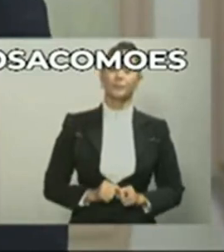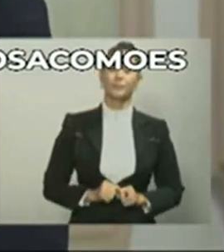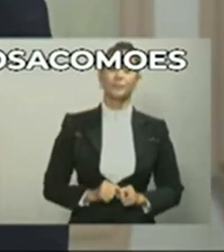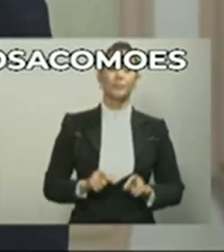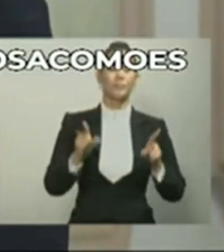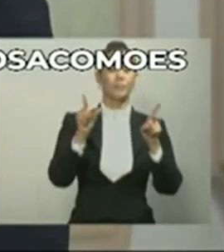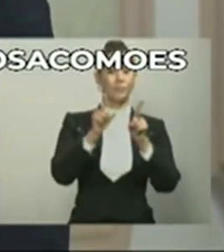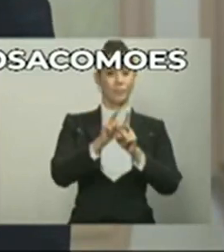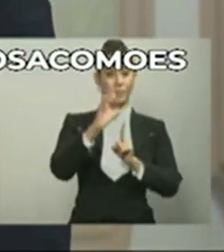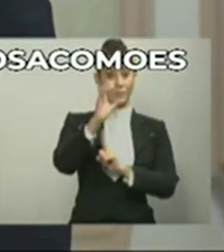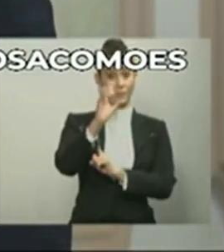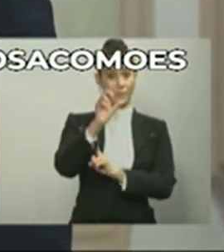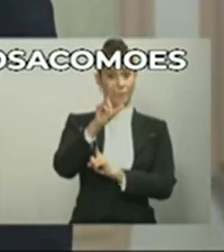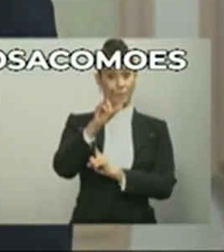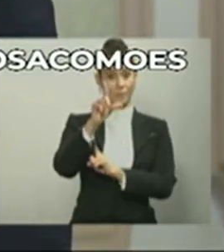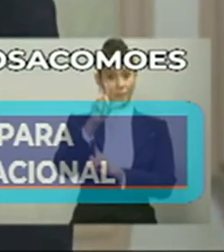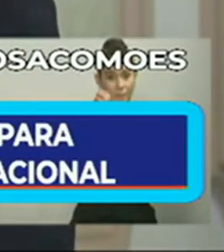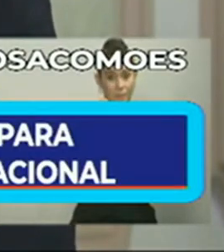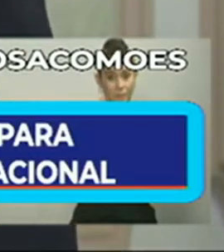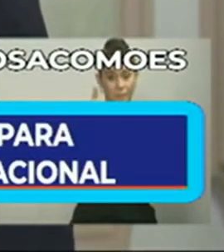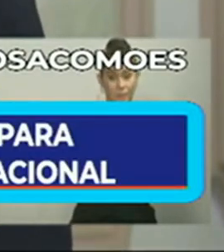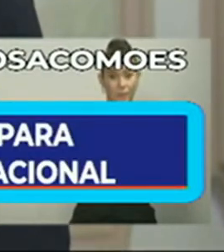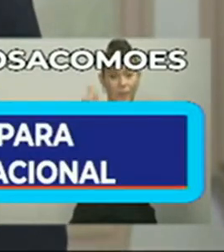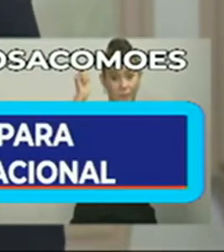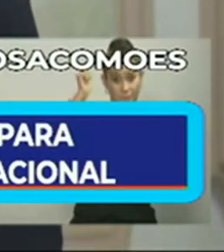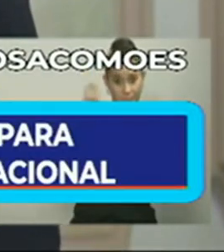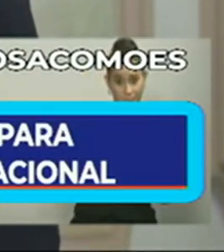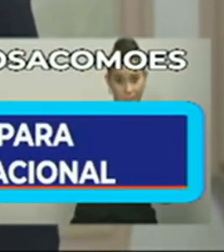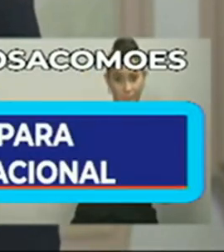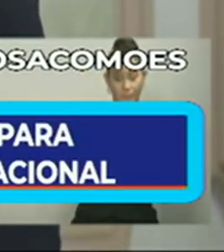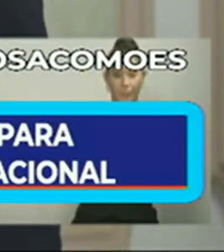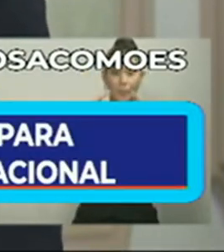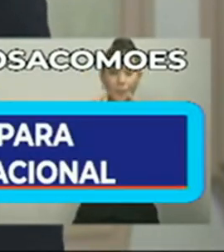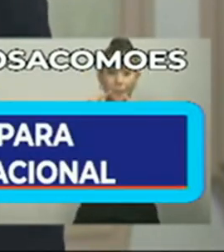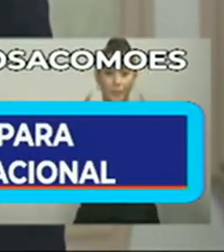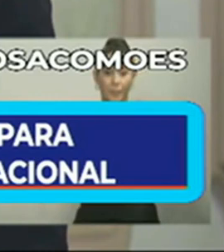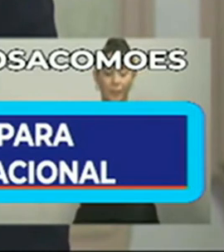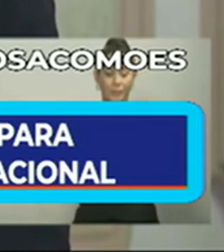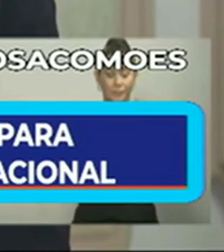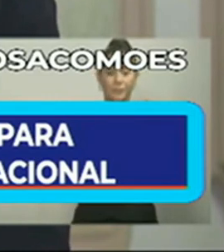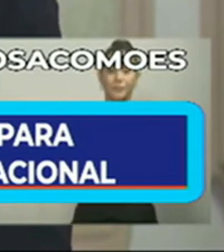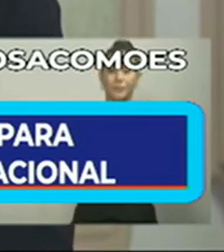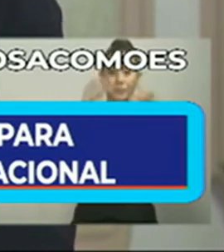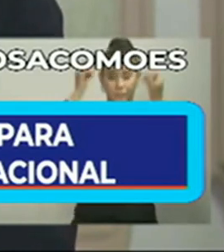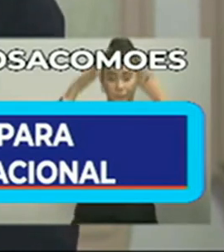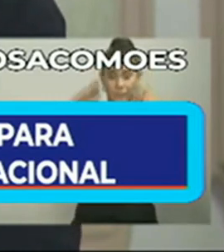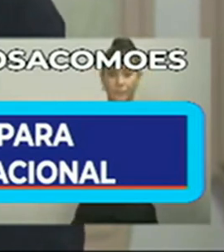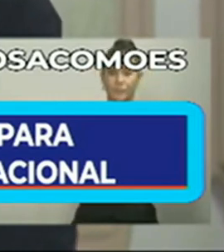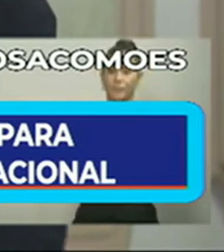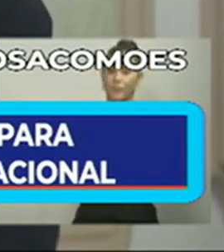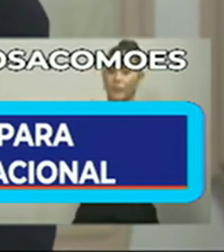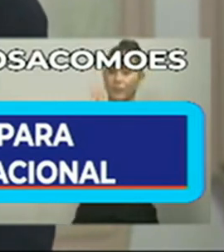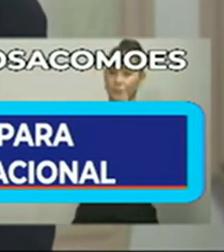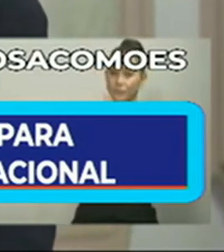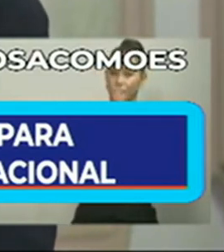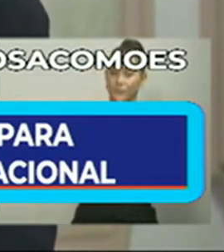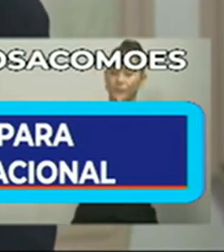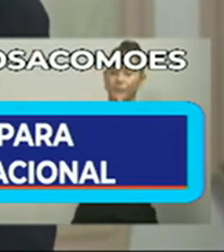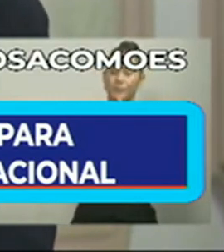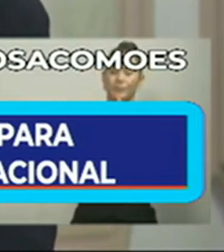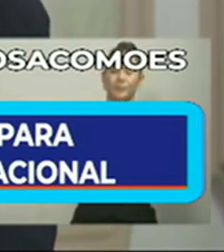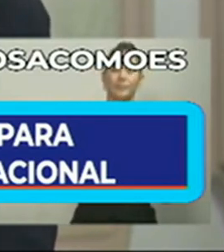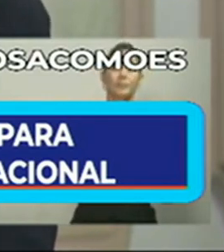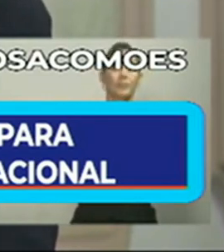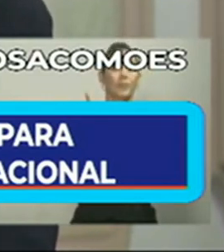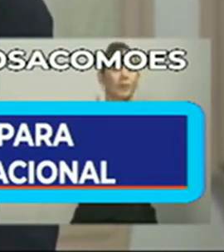esta es una actividad muy relevante. Se trata, recordemos, que la Policía Nacional fue puesta bajo